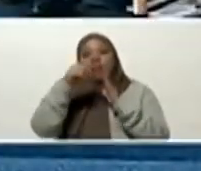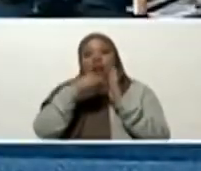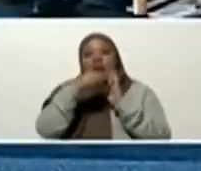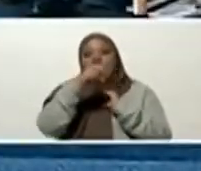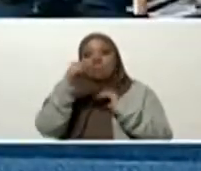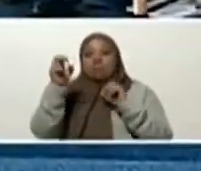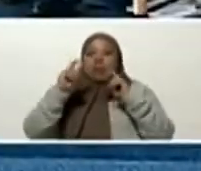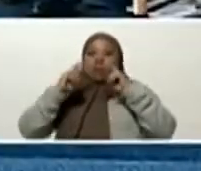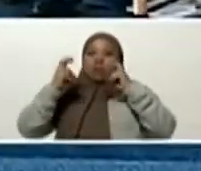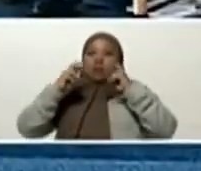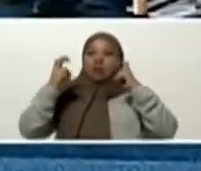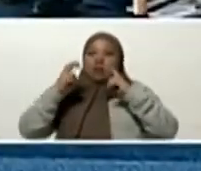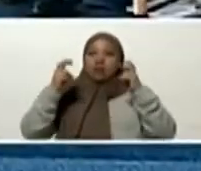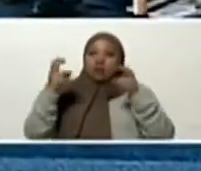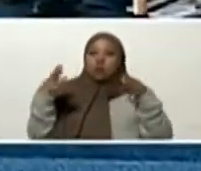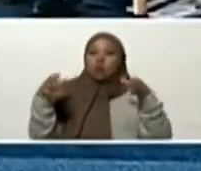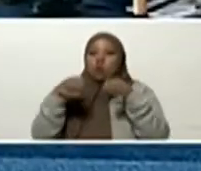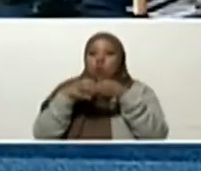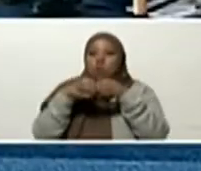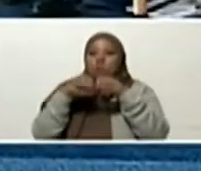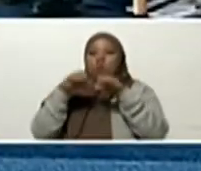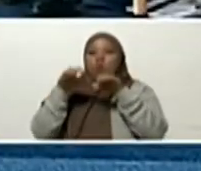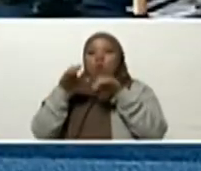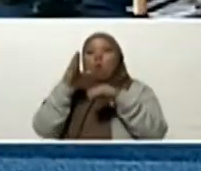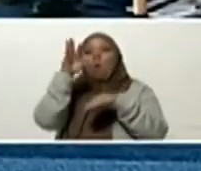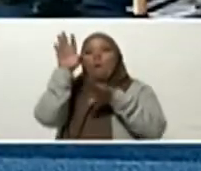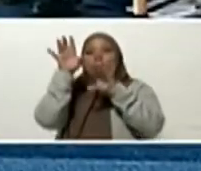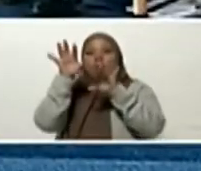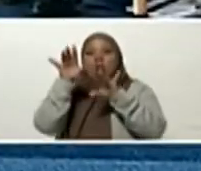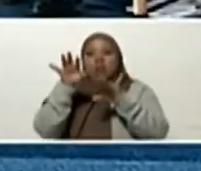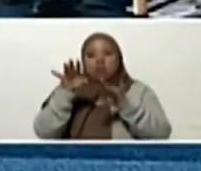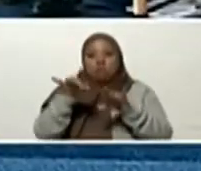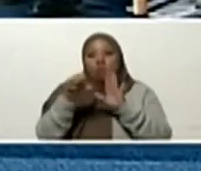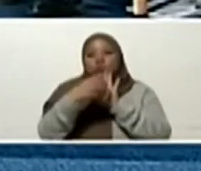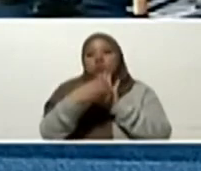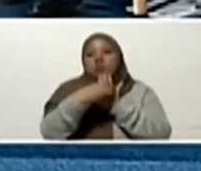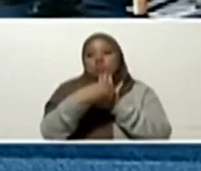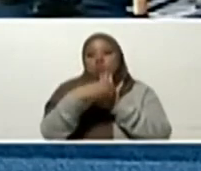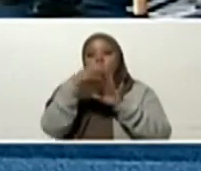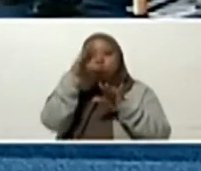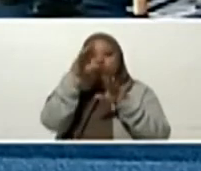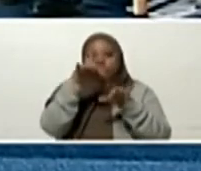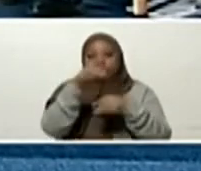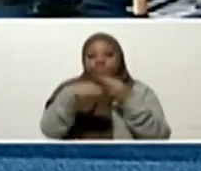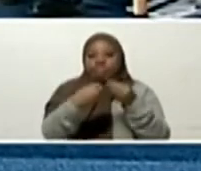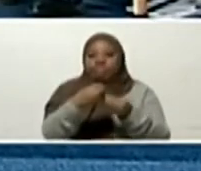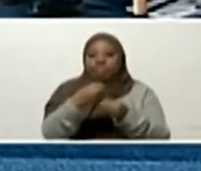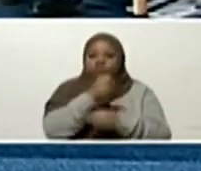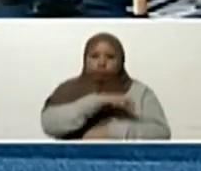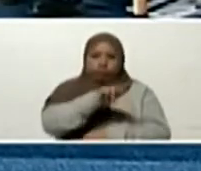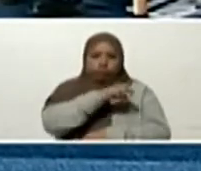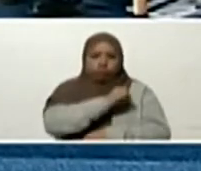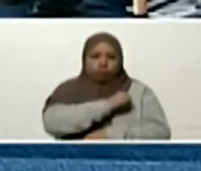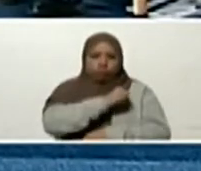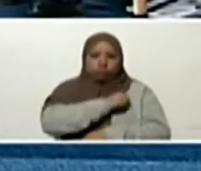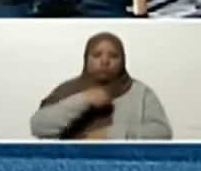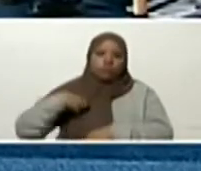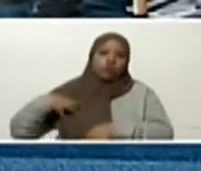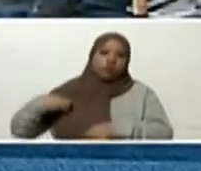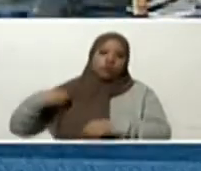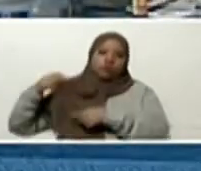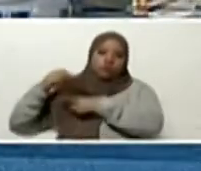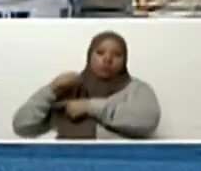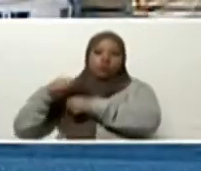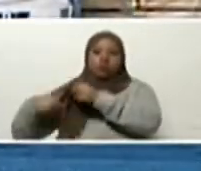vamos a bautizar este grupo de libros simbólicamente para dejar bautizado toda la Feria Internacional del